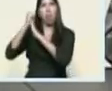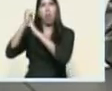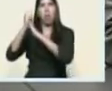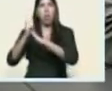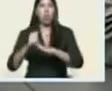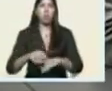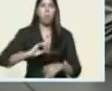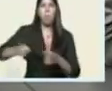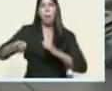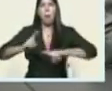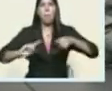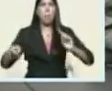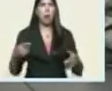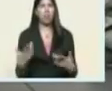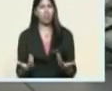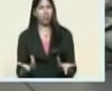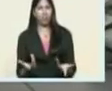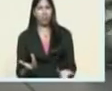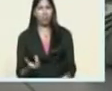a sus propios votantes.